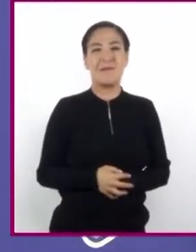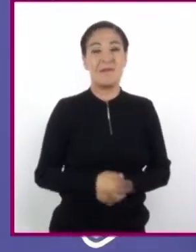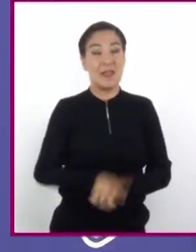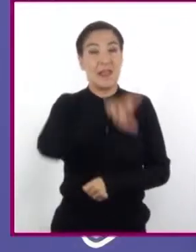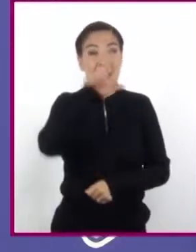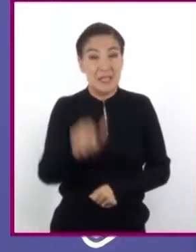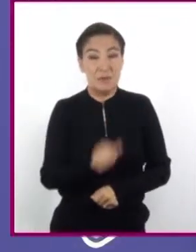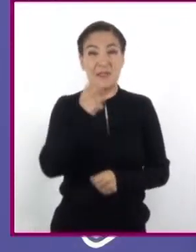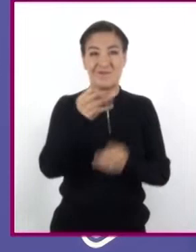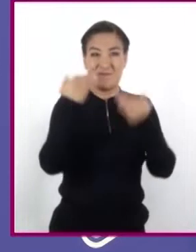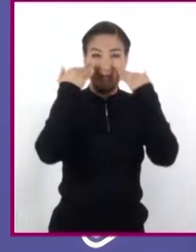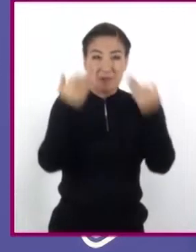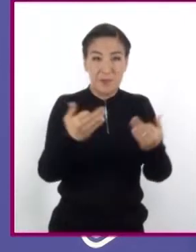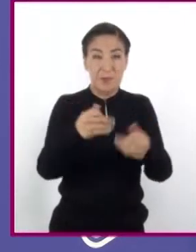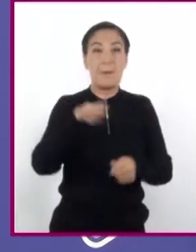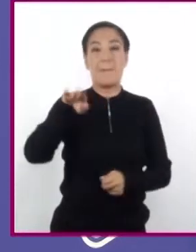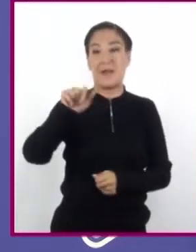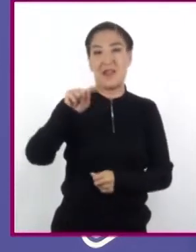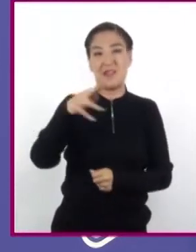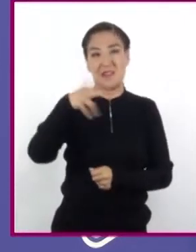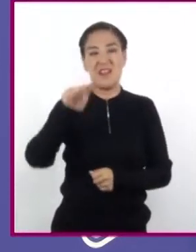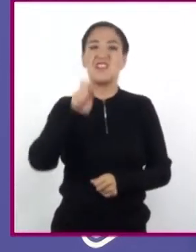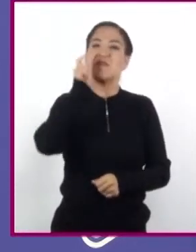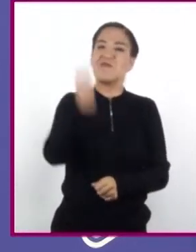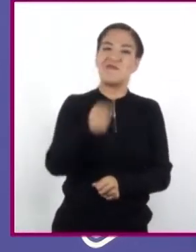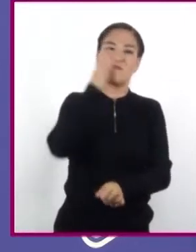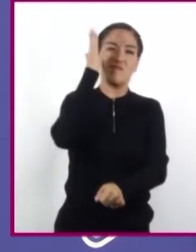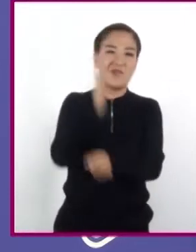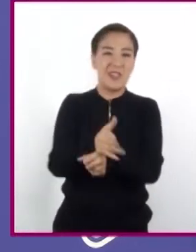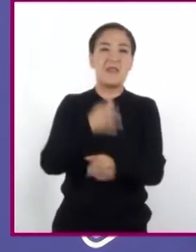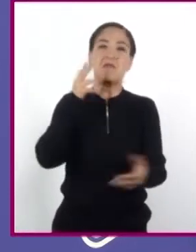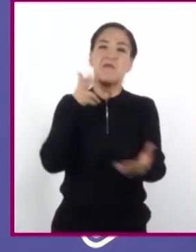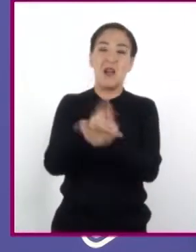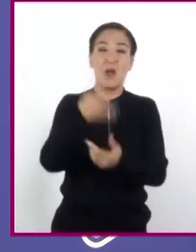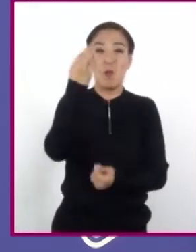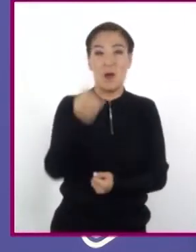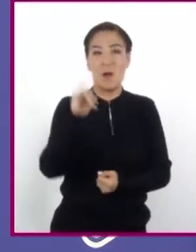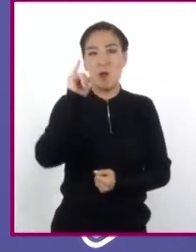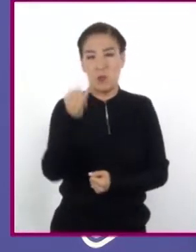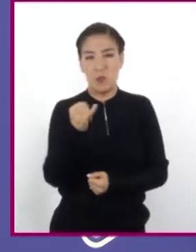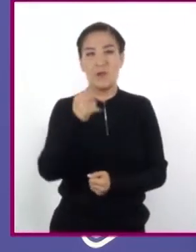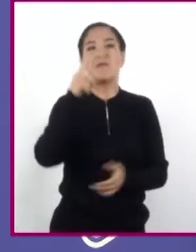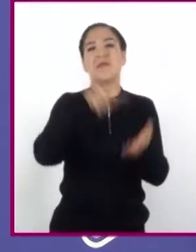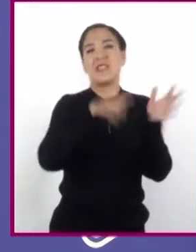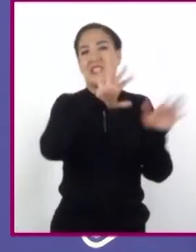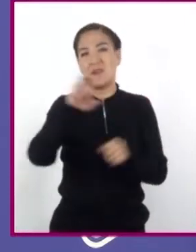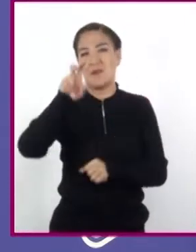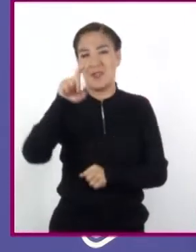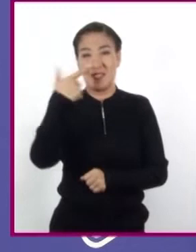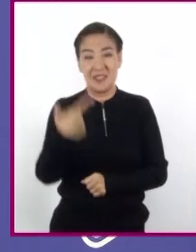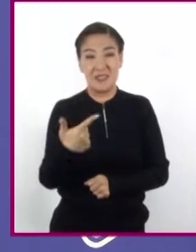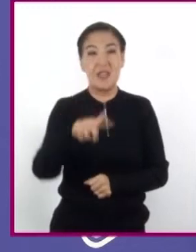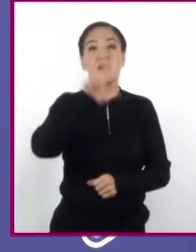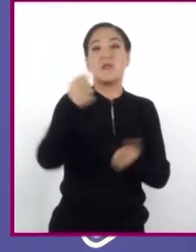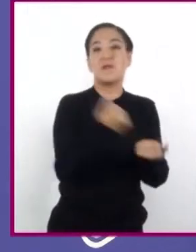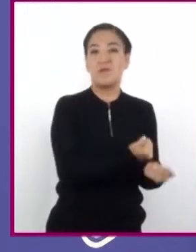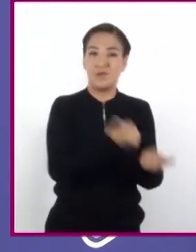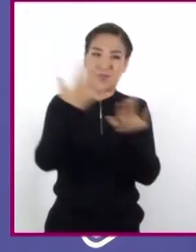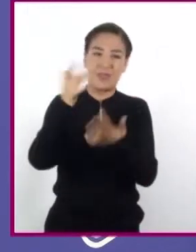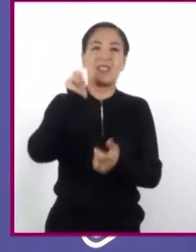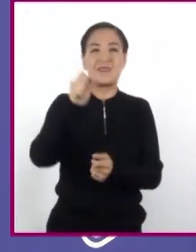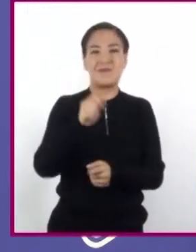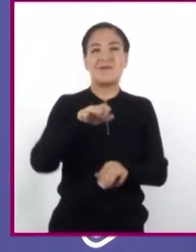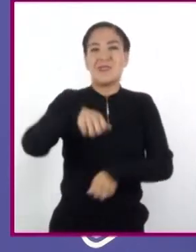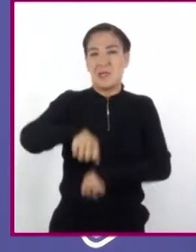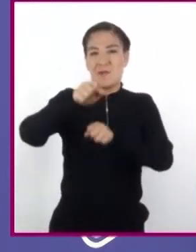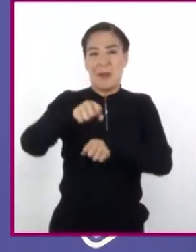Después de los testimonios, Marta fue sentenciada el 9 de julio de 1537 y fue llevada por el alguacil Pedro